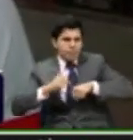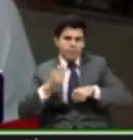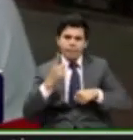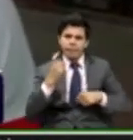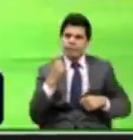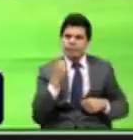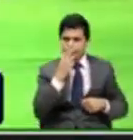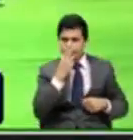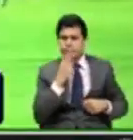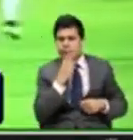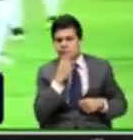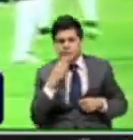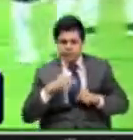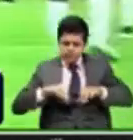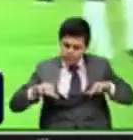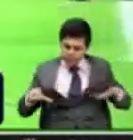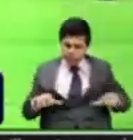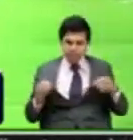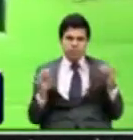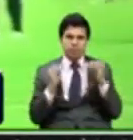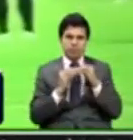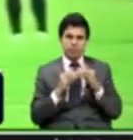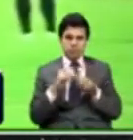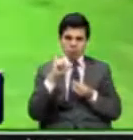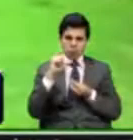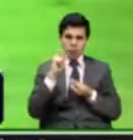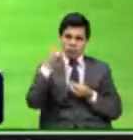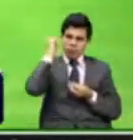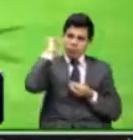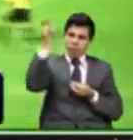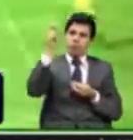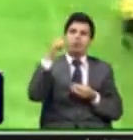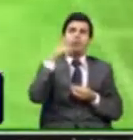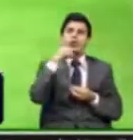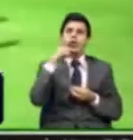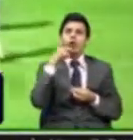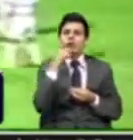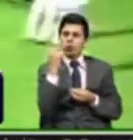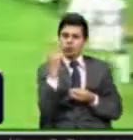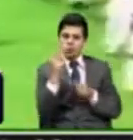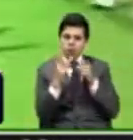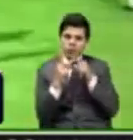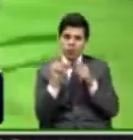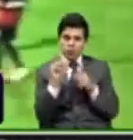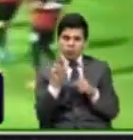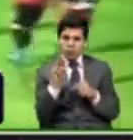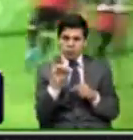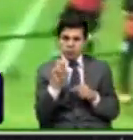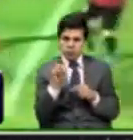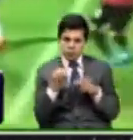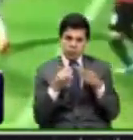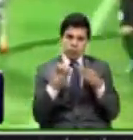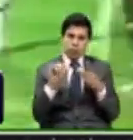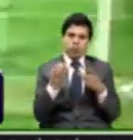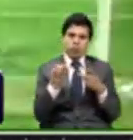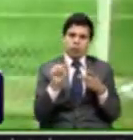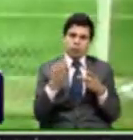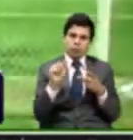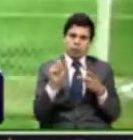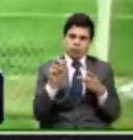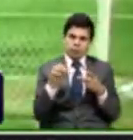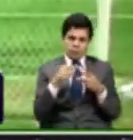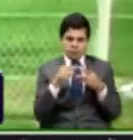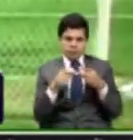compromiso, más entrega. Cúcuta Deportivo terminó con 9 jugadores por las expulsiones de Darwin Carrero y Jonathan Palacios. El